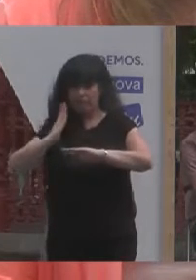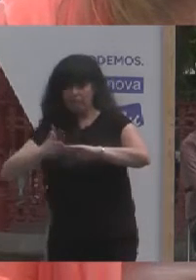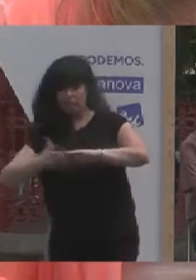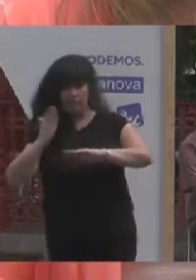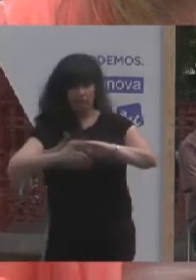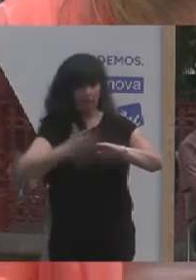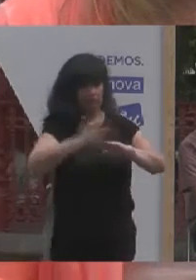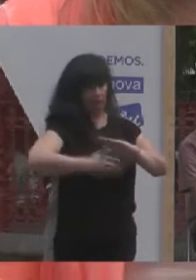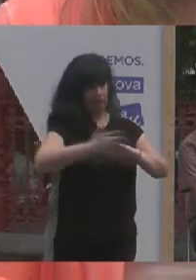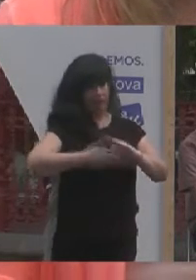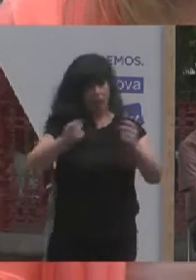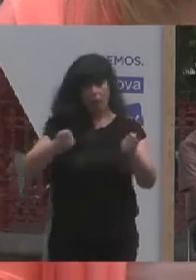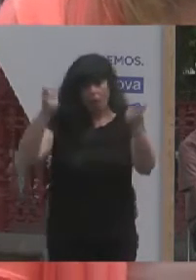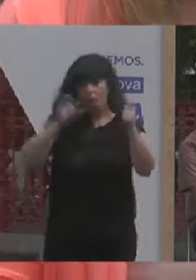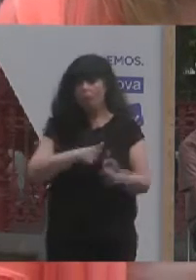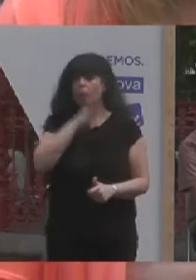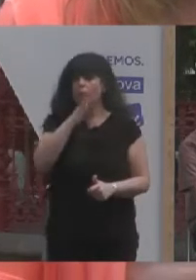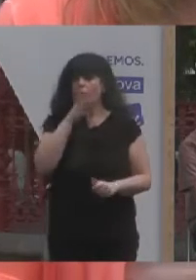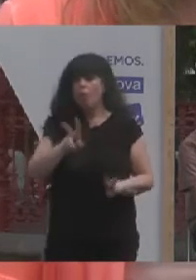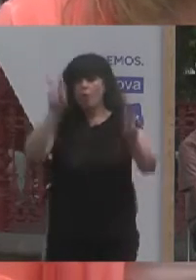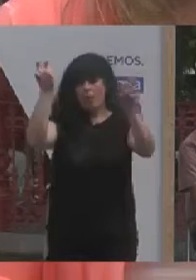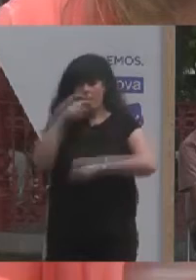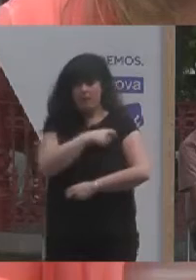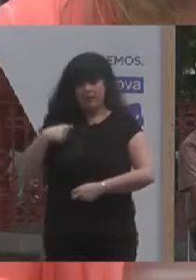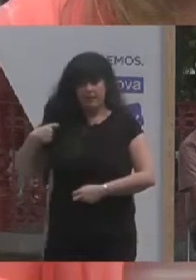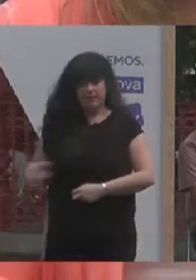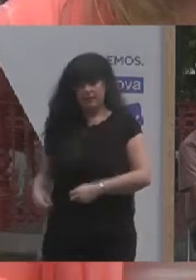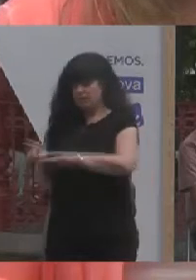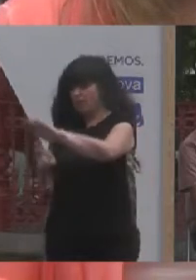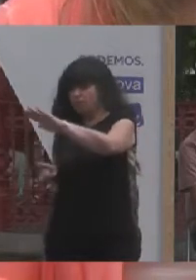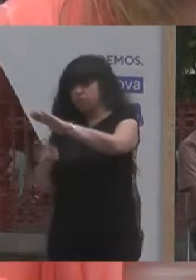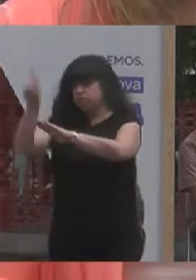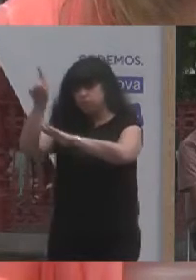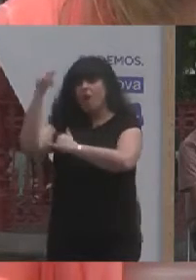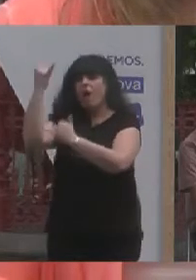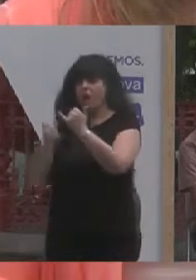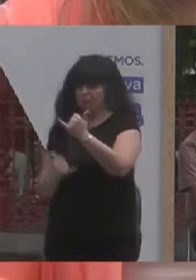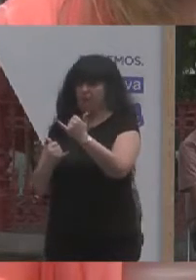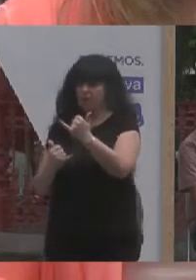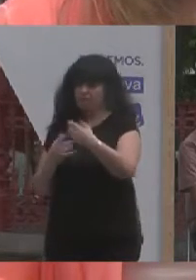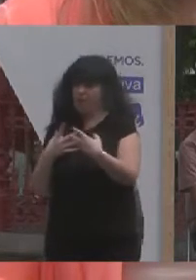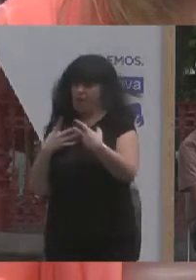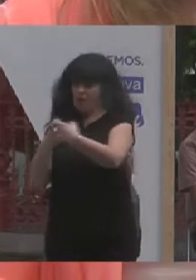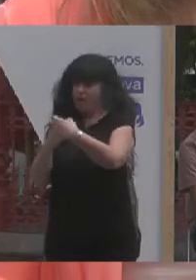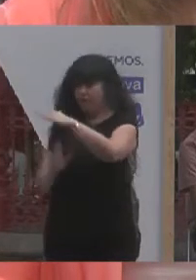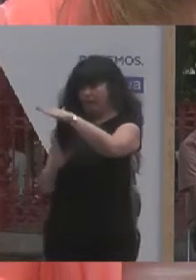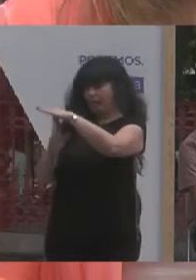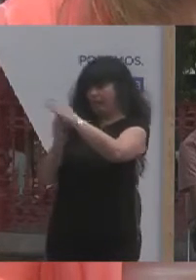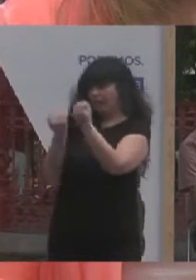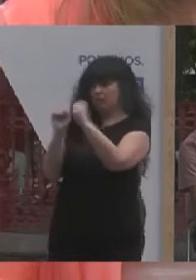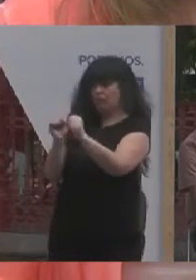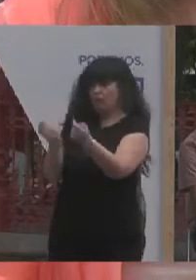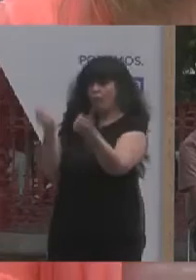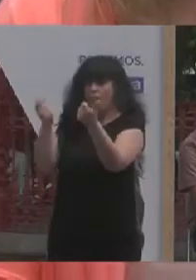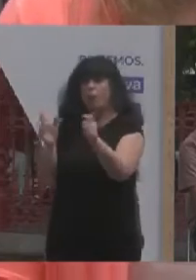por os BRICS e por o crecimiento económico de China, a provocar unha guerra nuclear. Esa guerra nuclear, indudablemente,